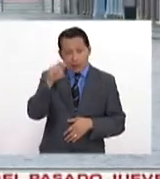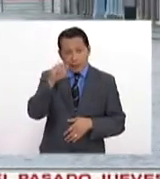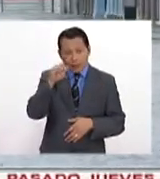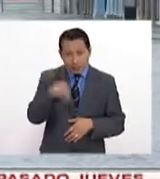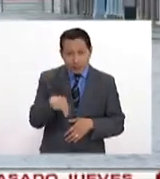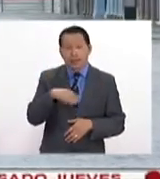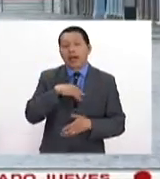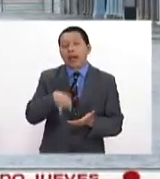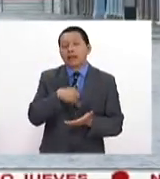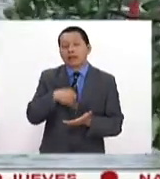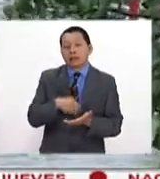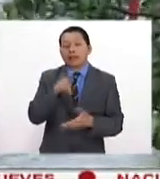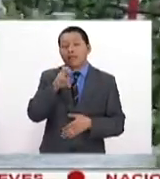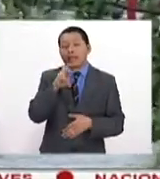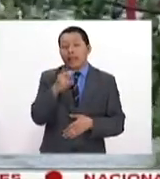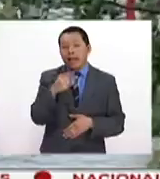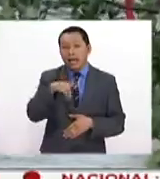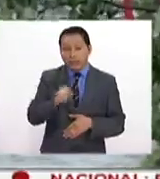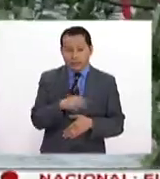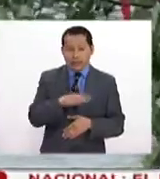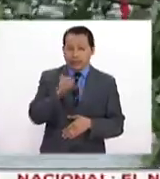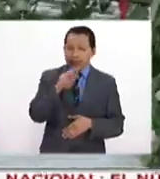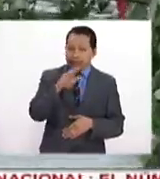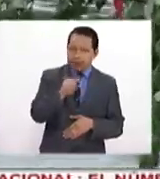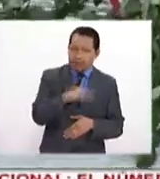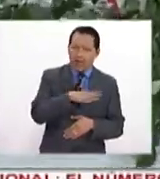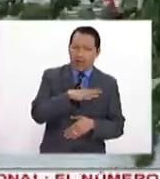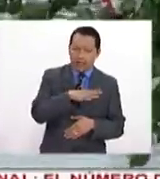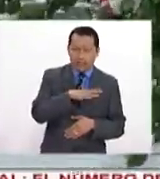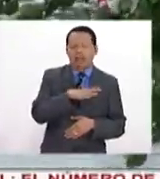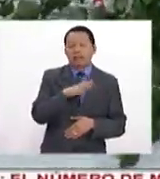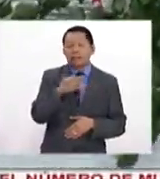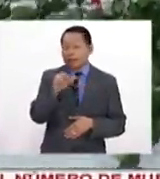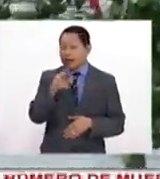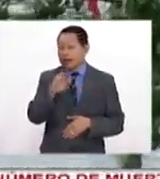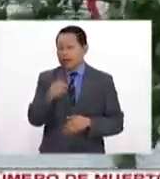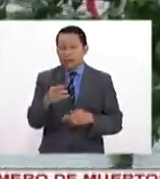Vírgenes. Se dice que Irma va a costar tanto a Estados Unidos como al Caribe